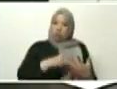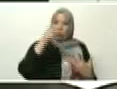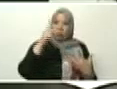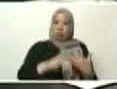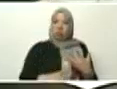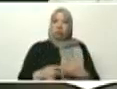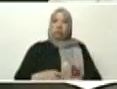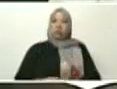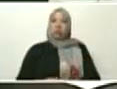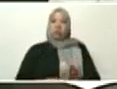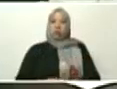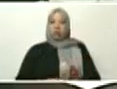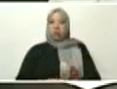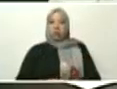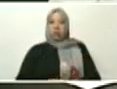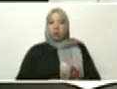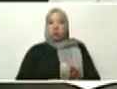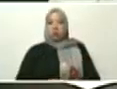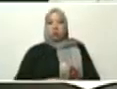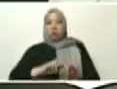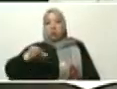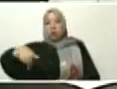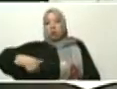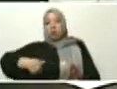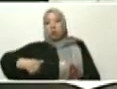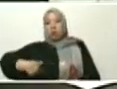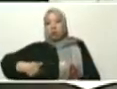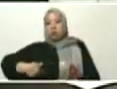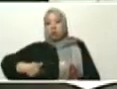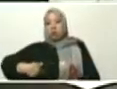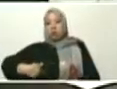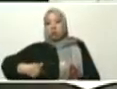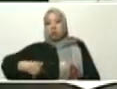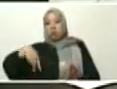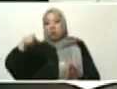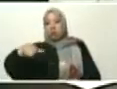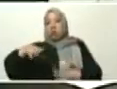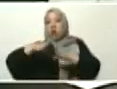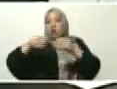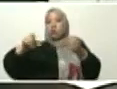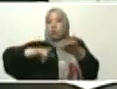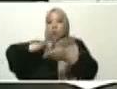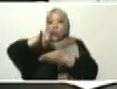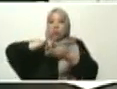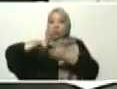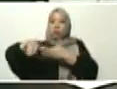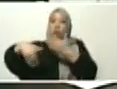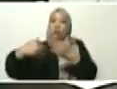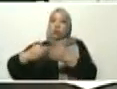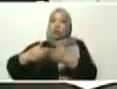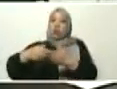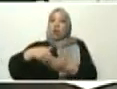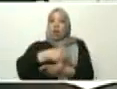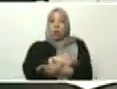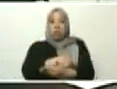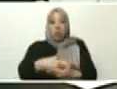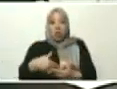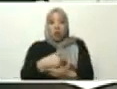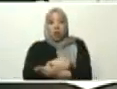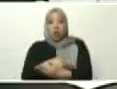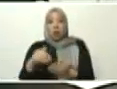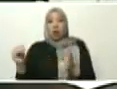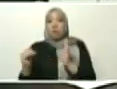Patria para que nosotros podamos fletar todos los aviones para traernos los miles